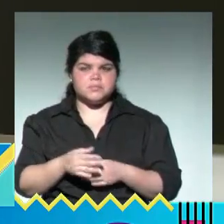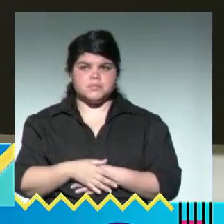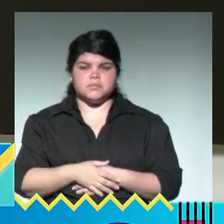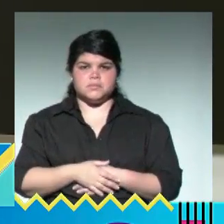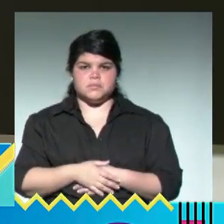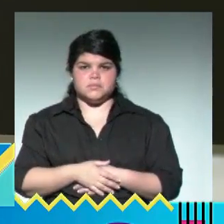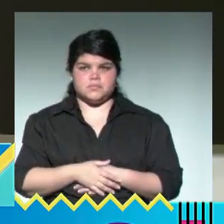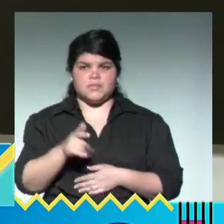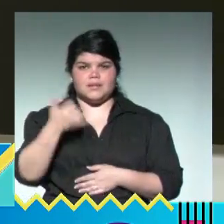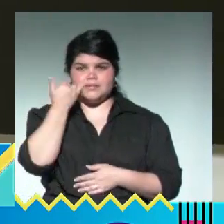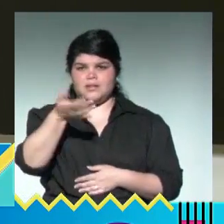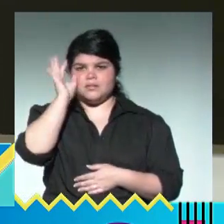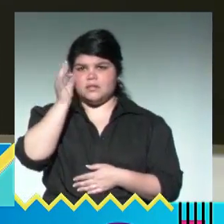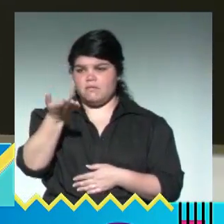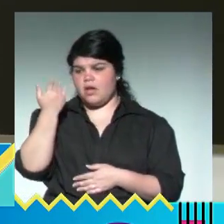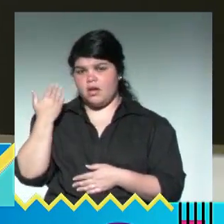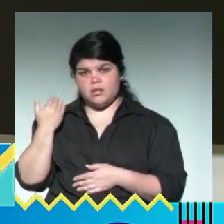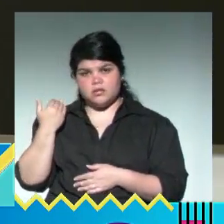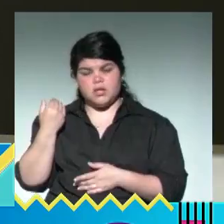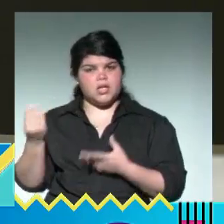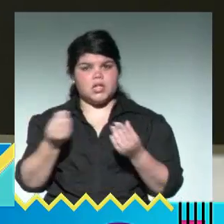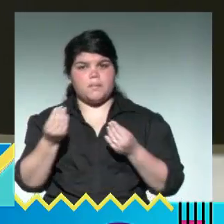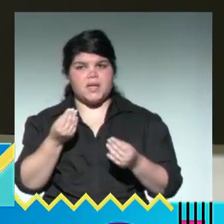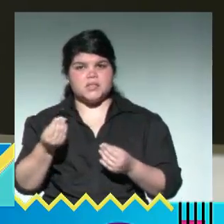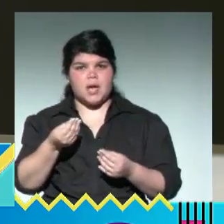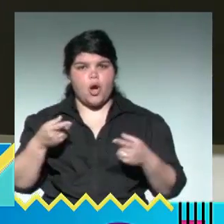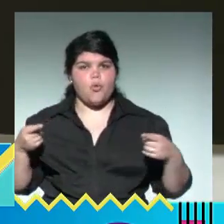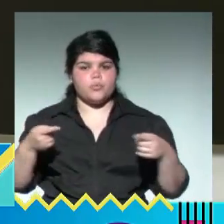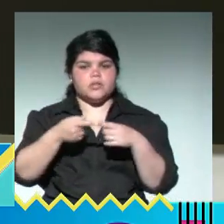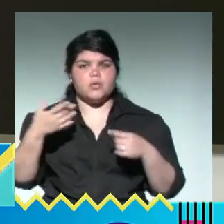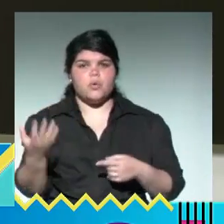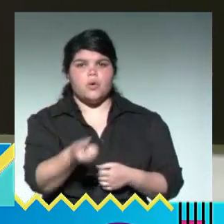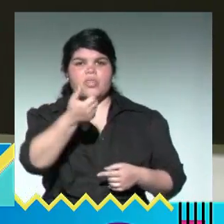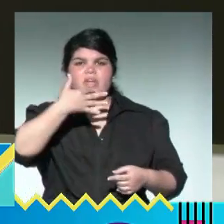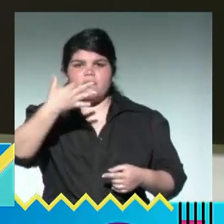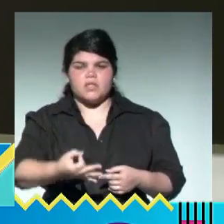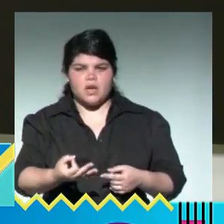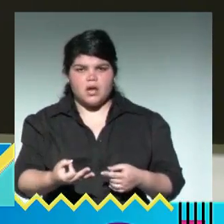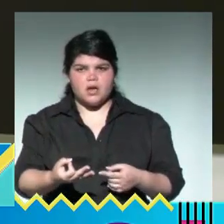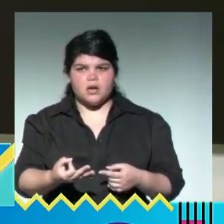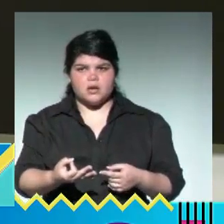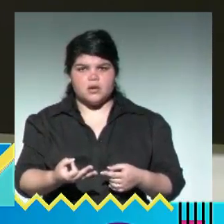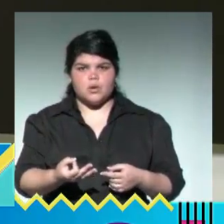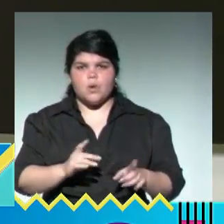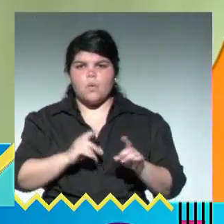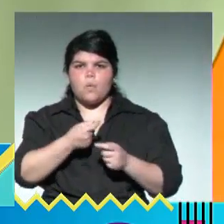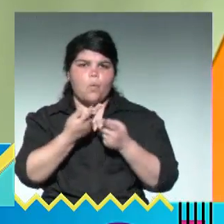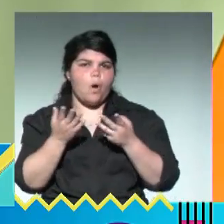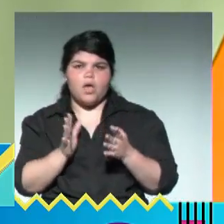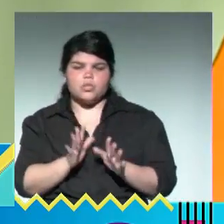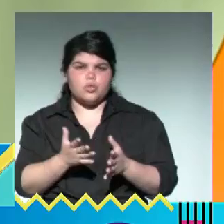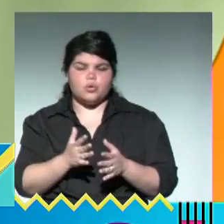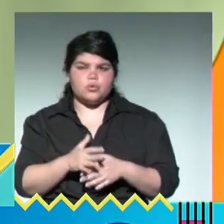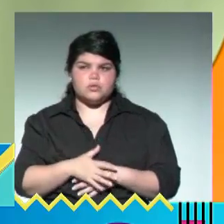Ya teniendo ese antecedente, ¿cuánto de estas metas hoy son alcanzables o son realmente respetables? Bueno, es como te digo,